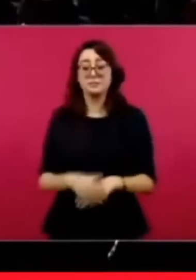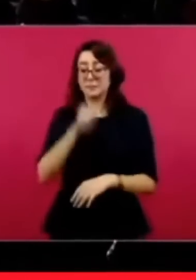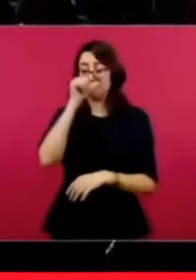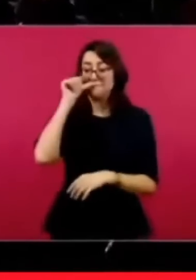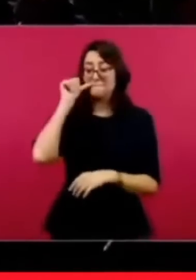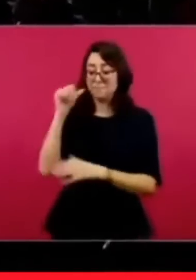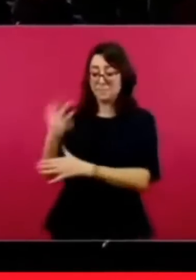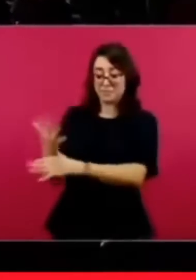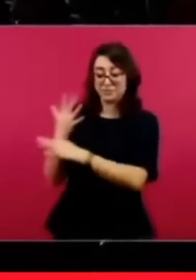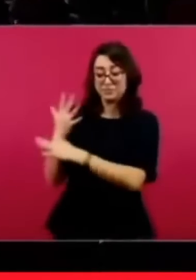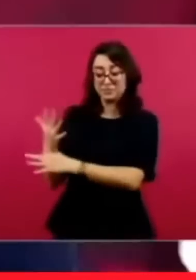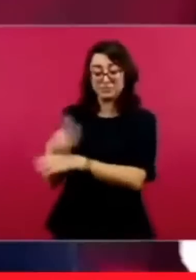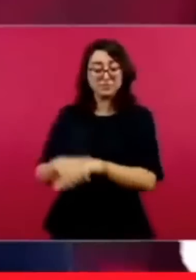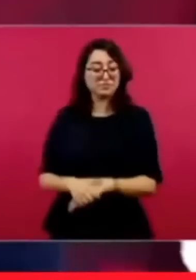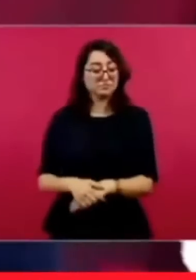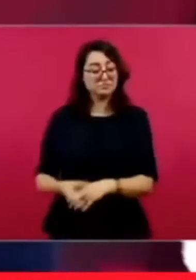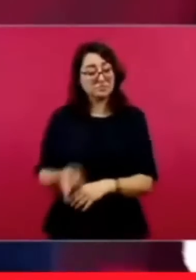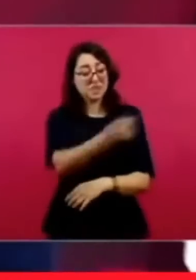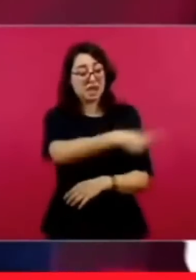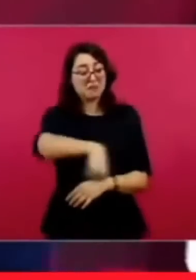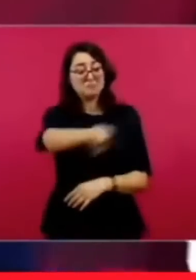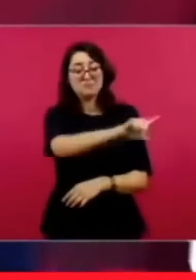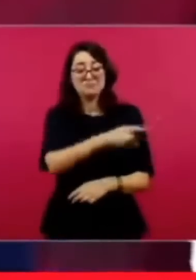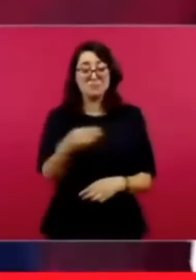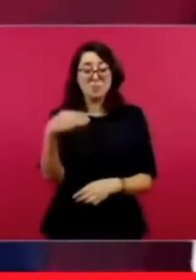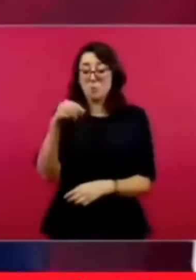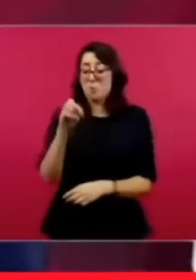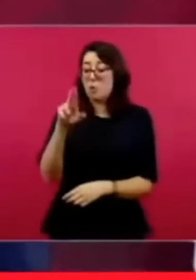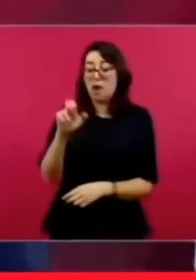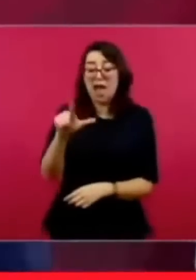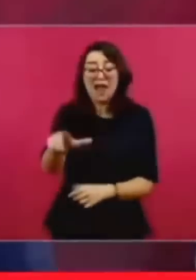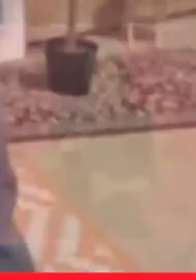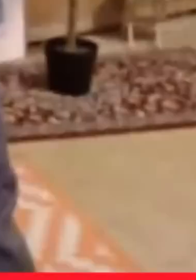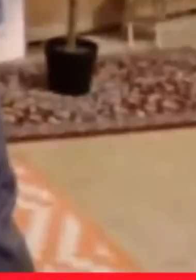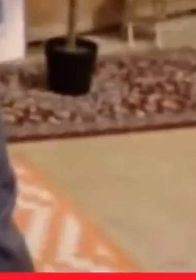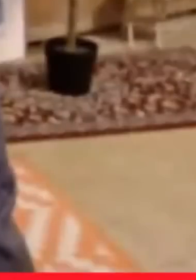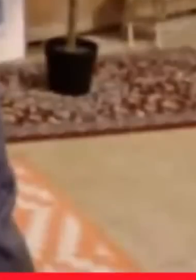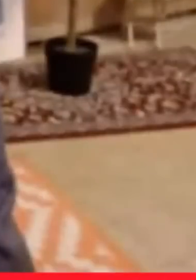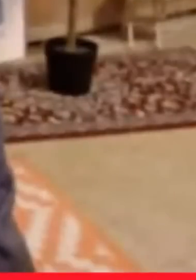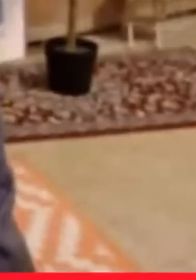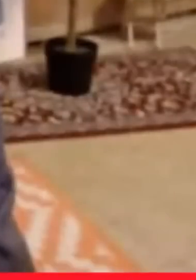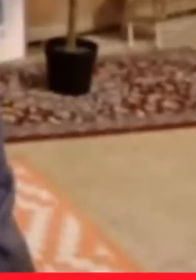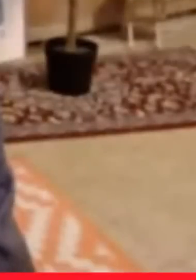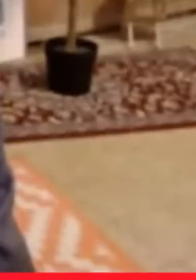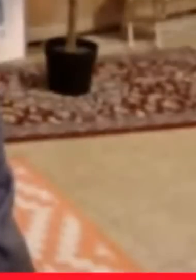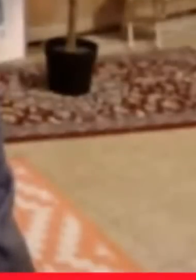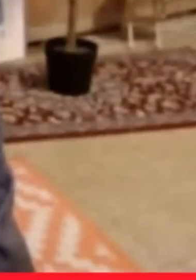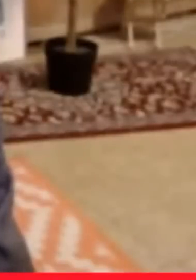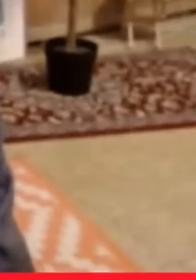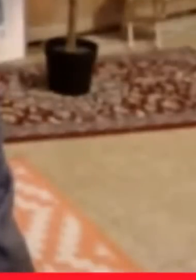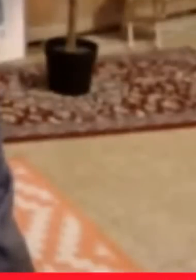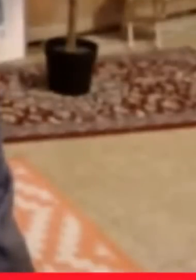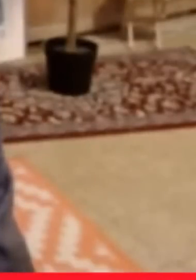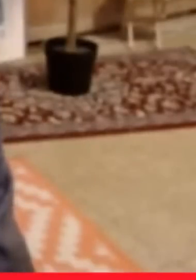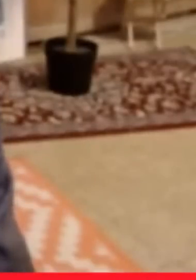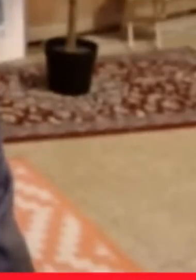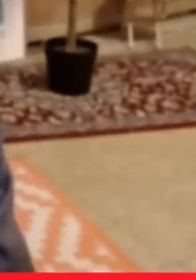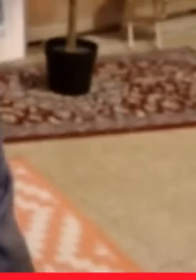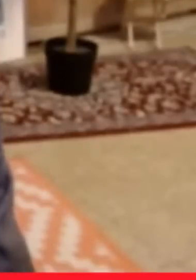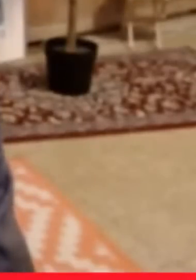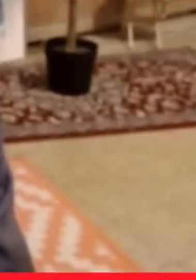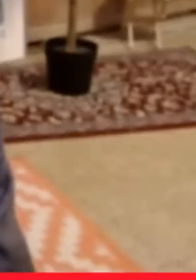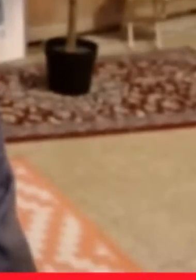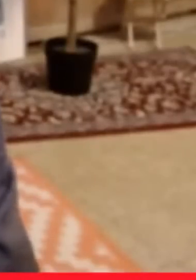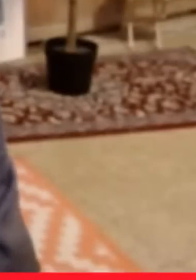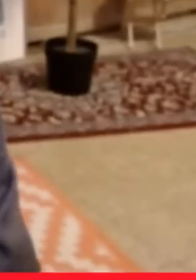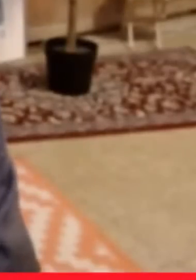Esta semana y mira, y eso, querido Jaime, cuando el presidente López Obrador detalla estas encuestas que